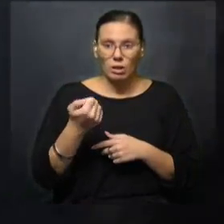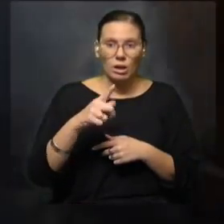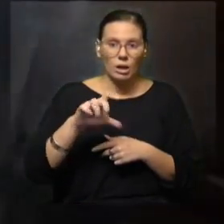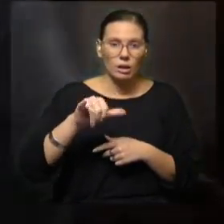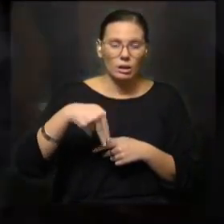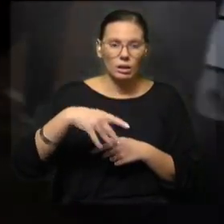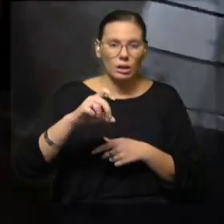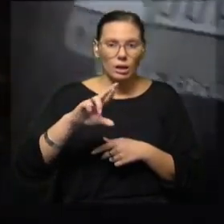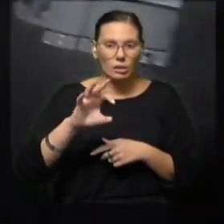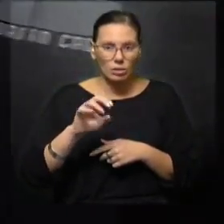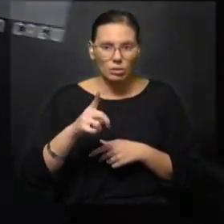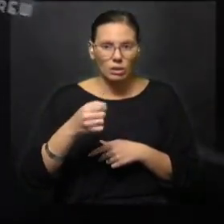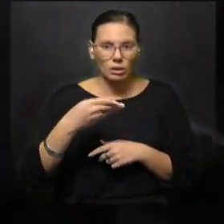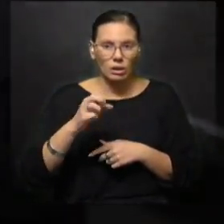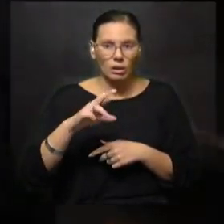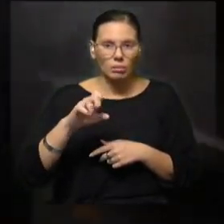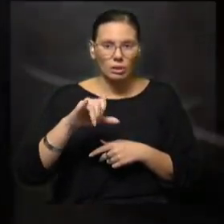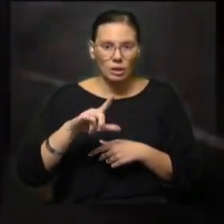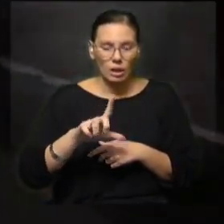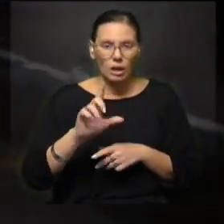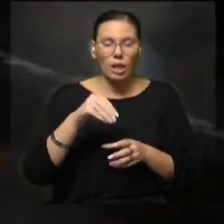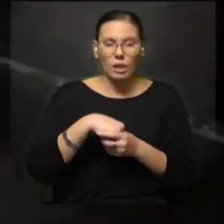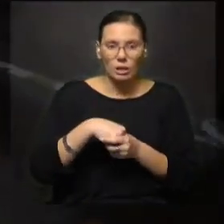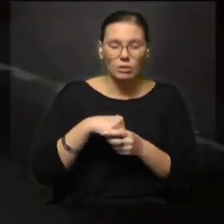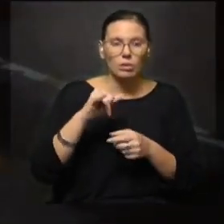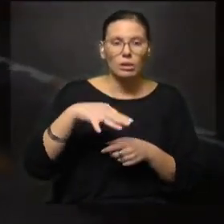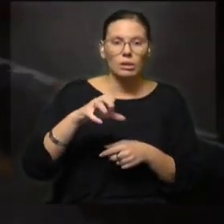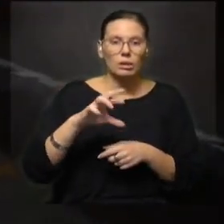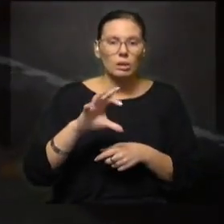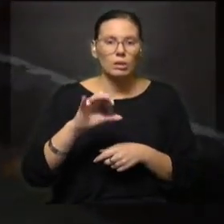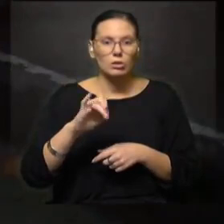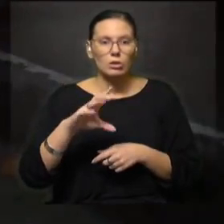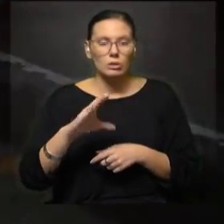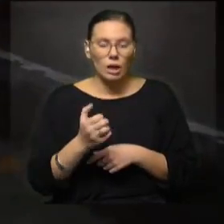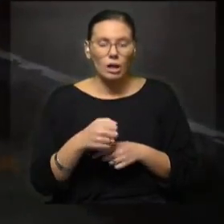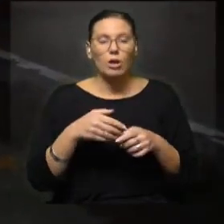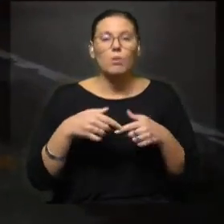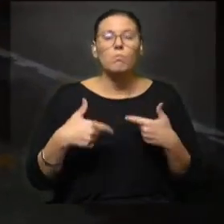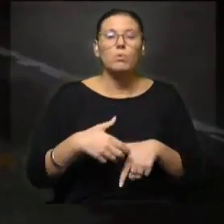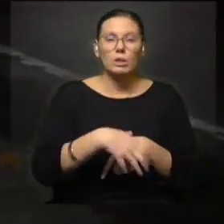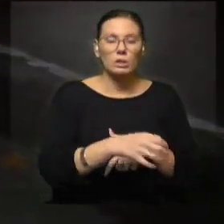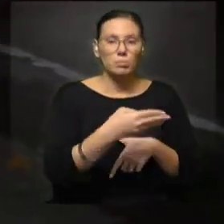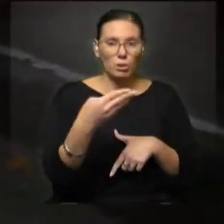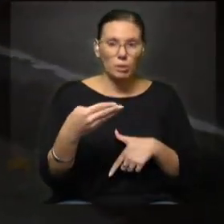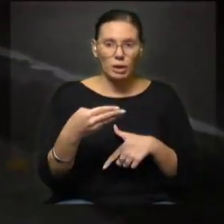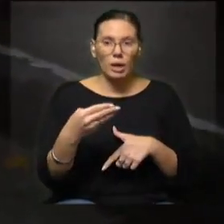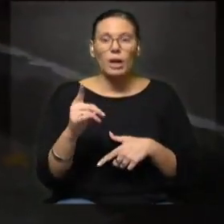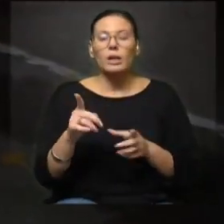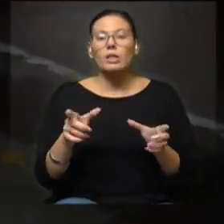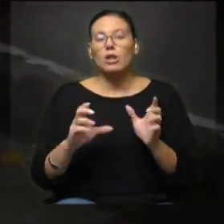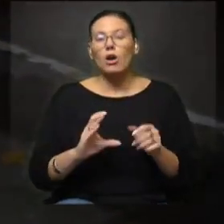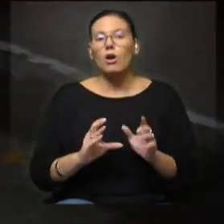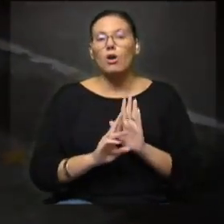y Gabriel. Alejandro forma parte de la Intersocial del municipio B y Gabriel es el concejal del municipio B y ambos vecinos. ¿Cómo están? Buenas